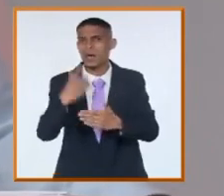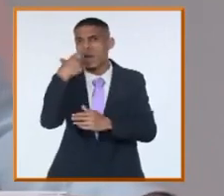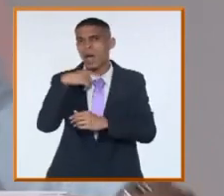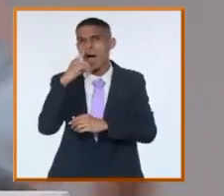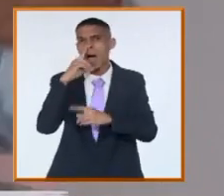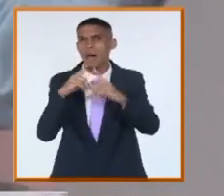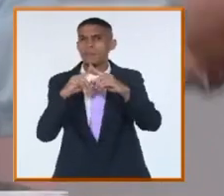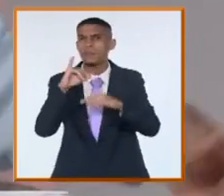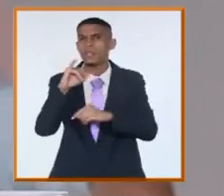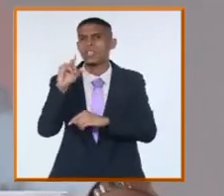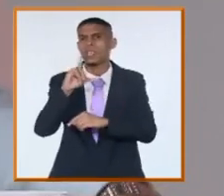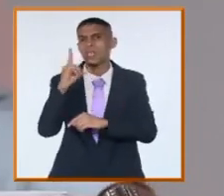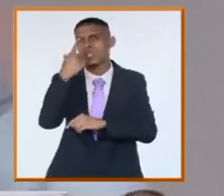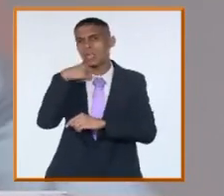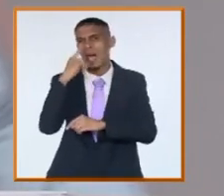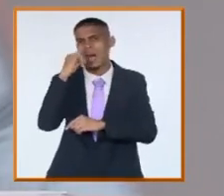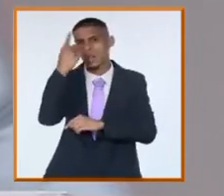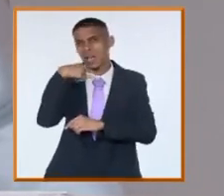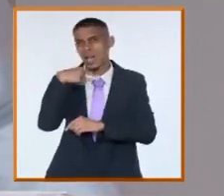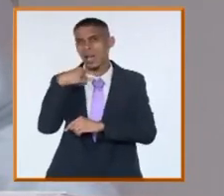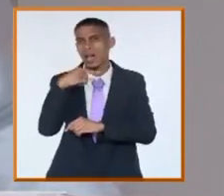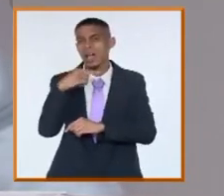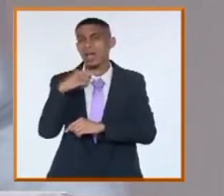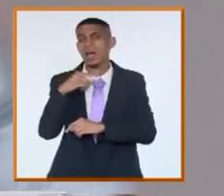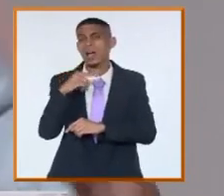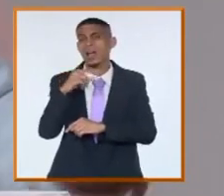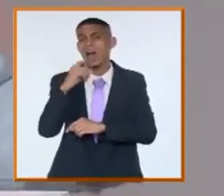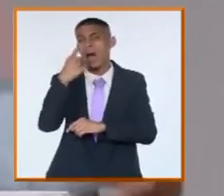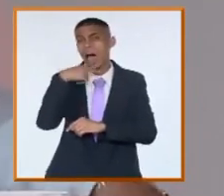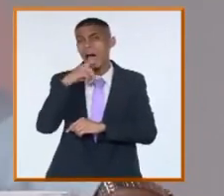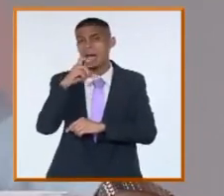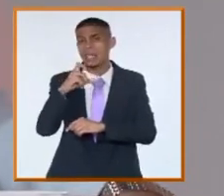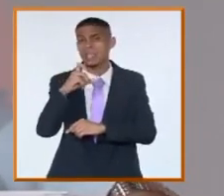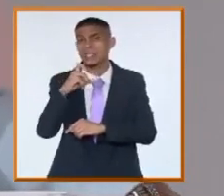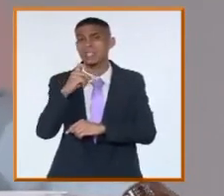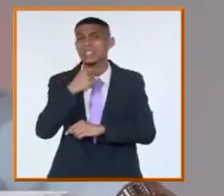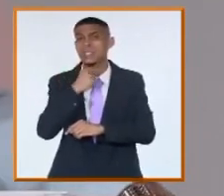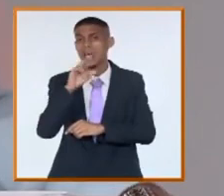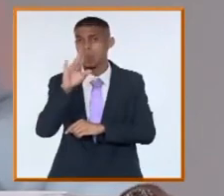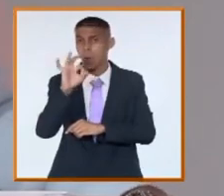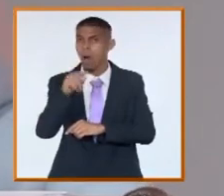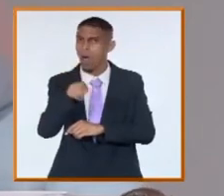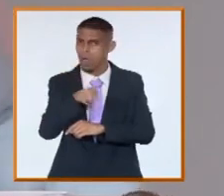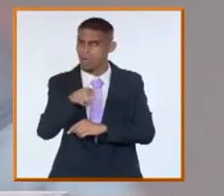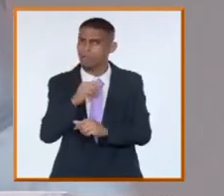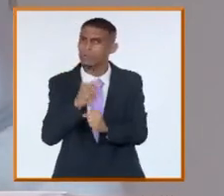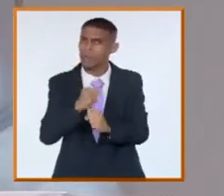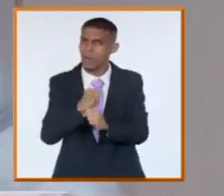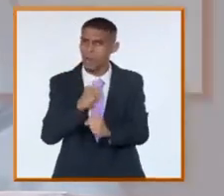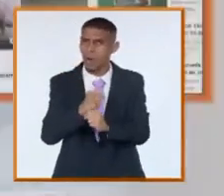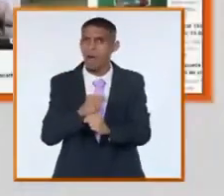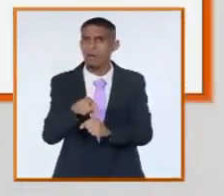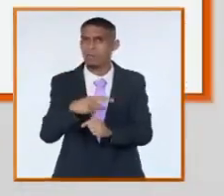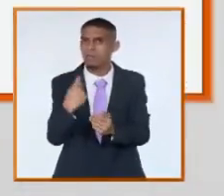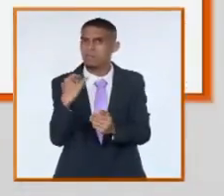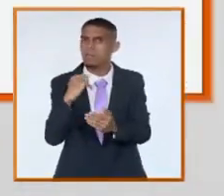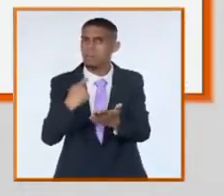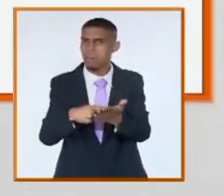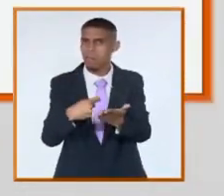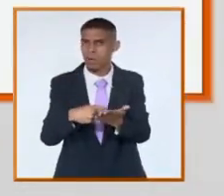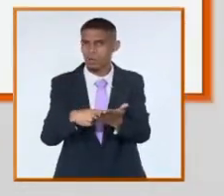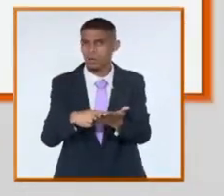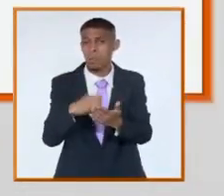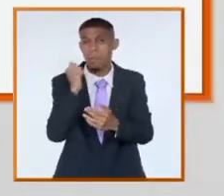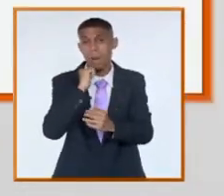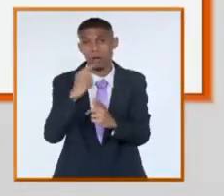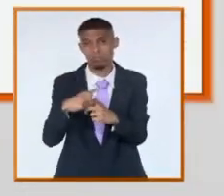laminado y estamos trabajando en las etapas importantes hasta lograr la integralidad de esta de esta inversión en una de las inversiones más